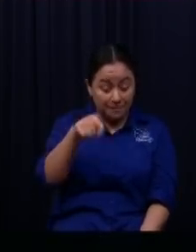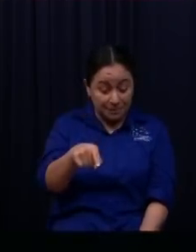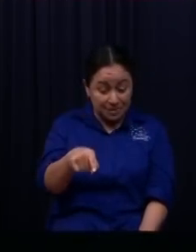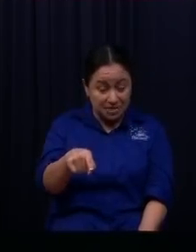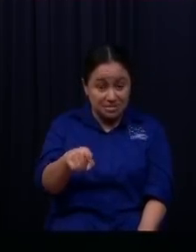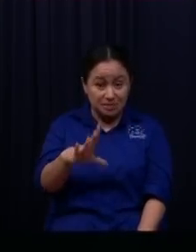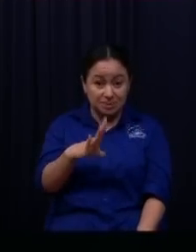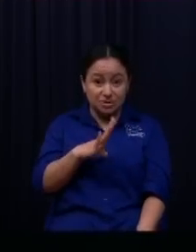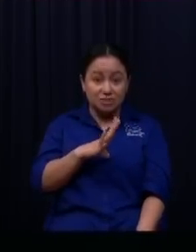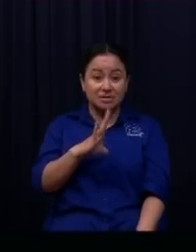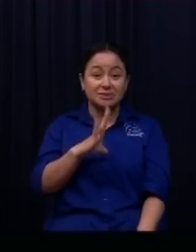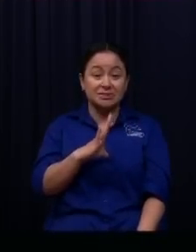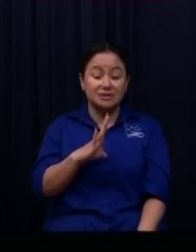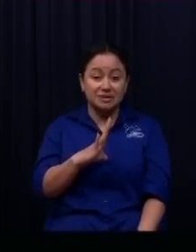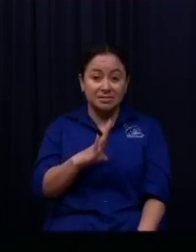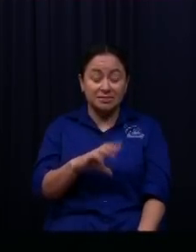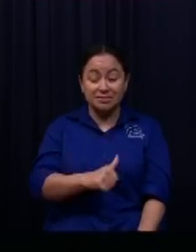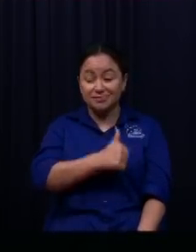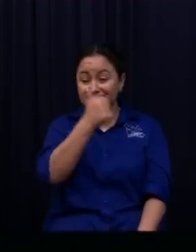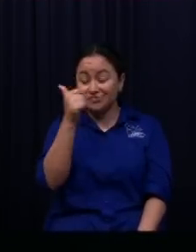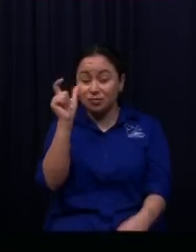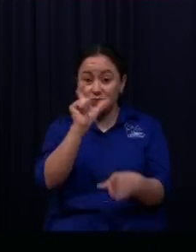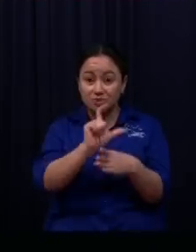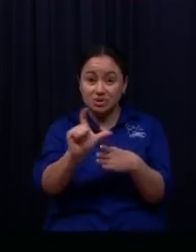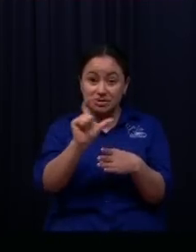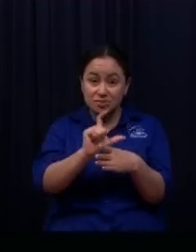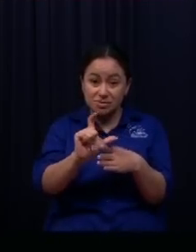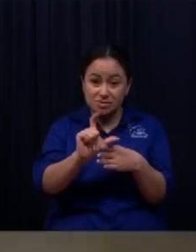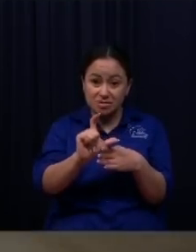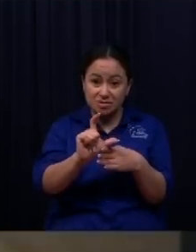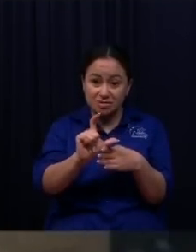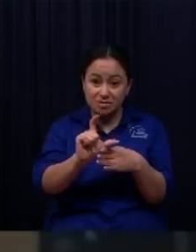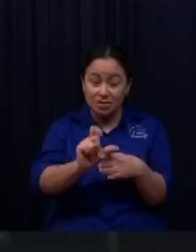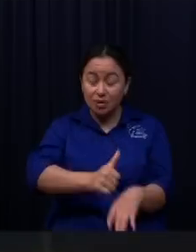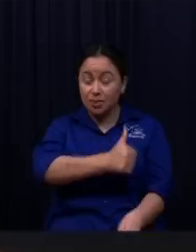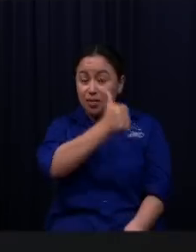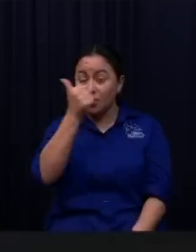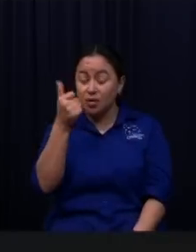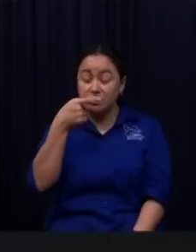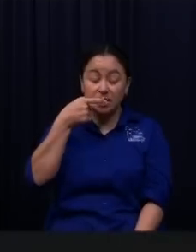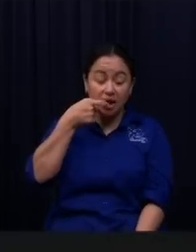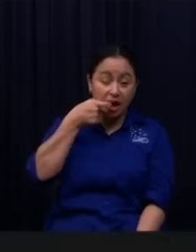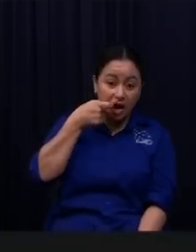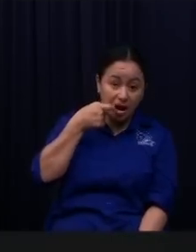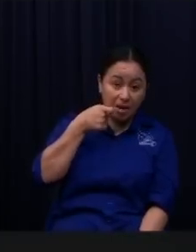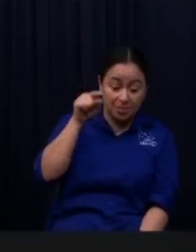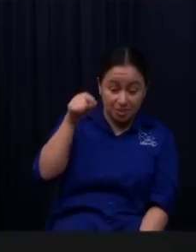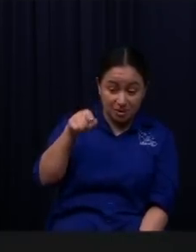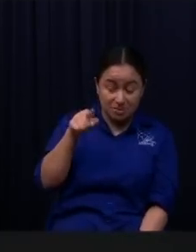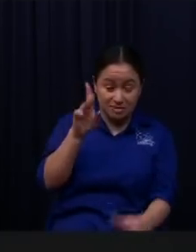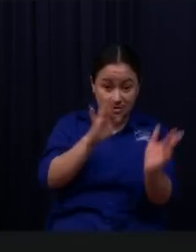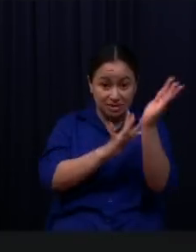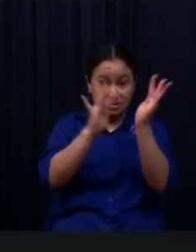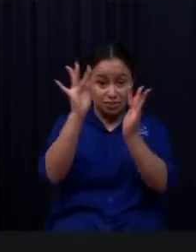Te viene Jesús, ese sumo sacerdote que trascendió los cielos.